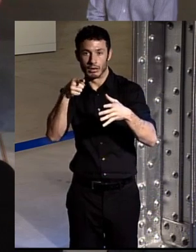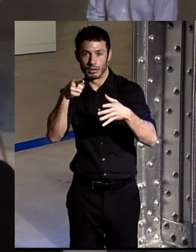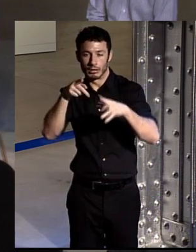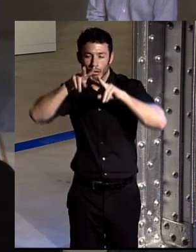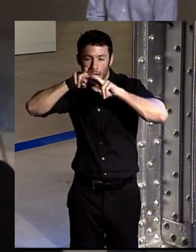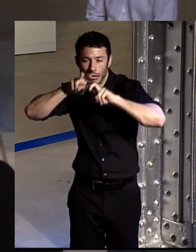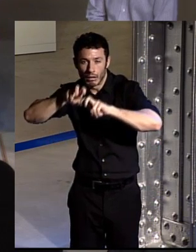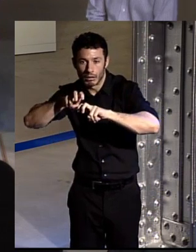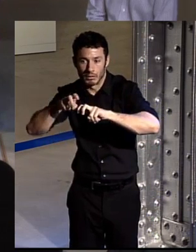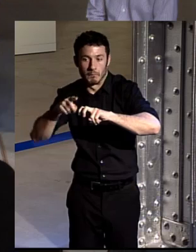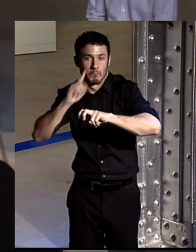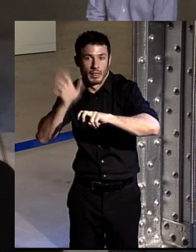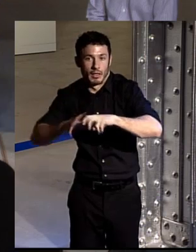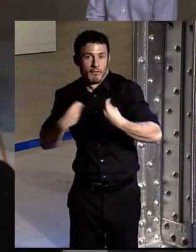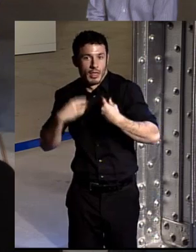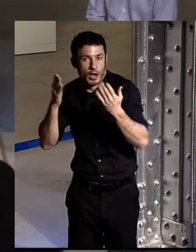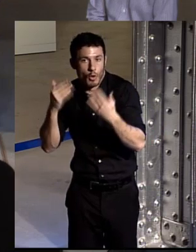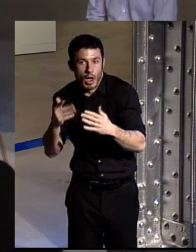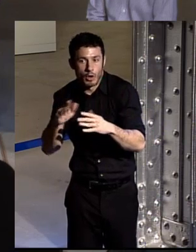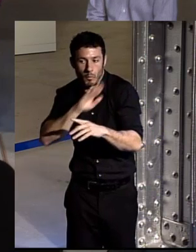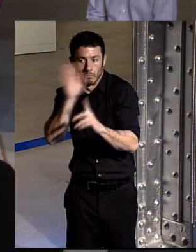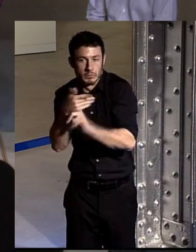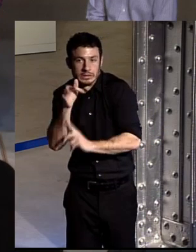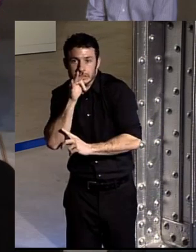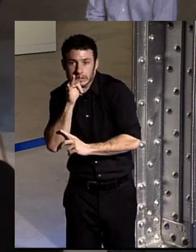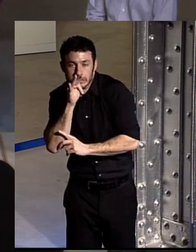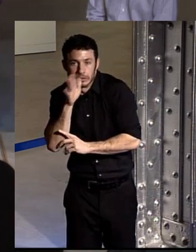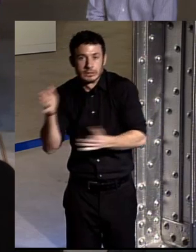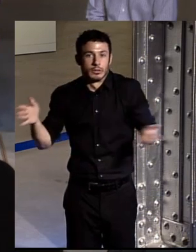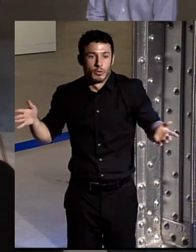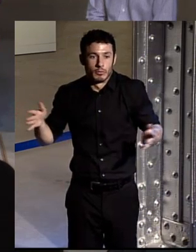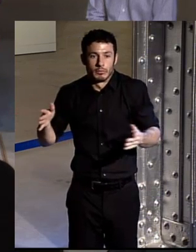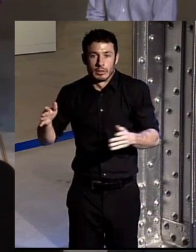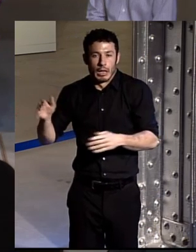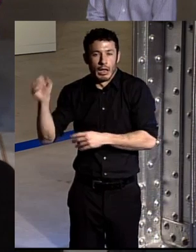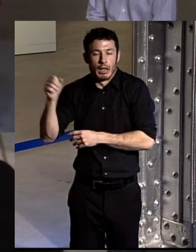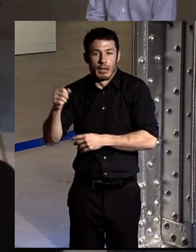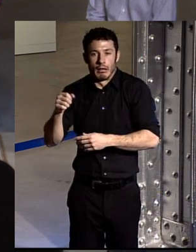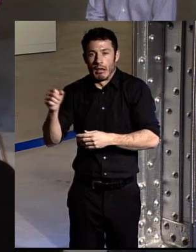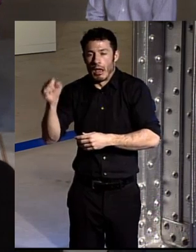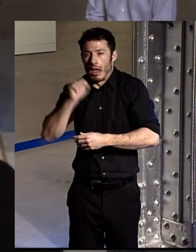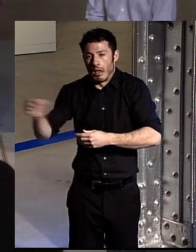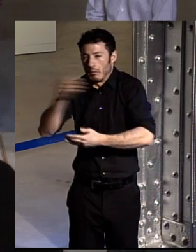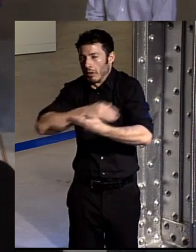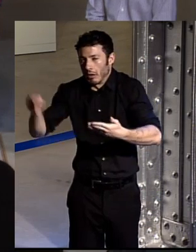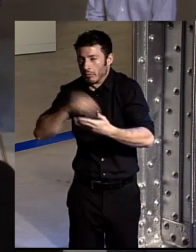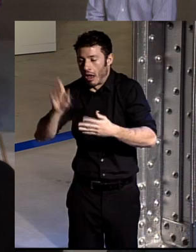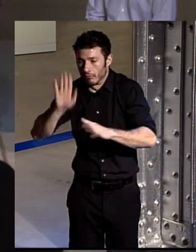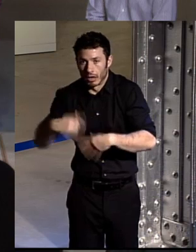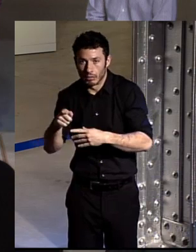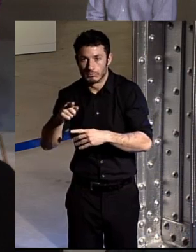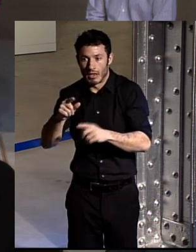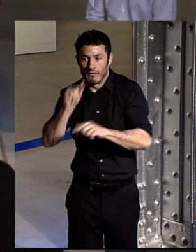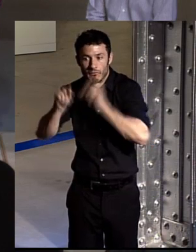sitios donde se supone que no ha habido vida o no se ha encontrado o que está durante millones de años ahí dejado. Aparecen virus por todas